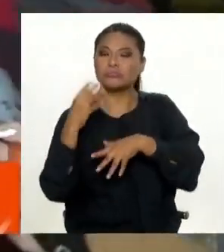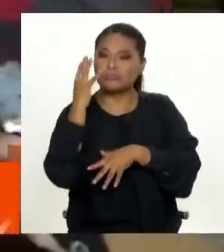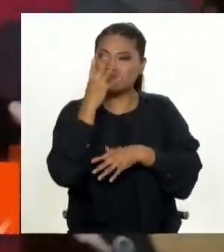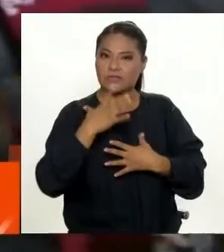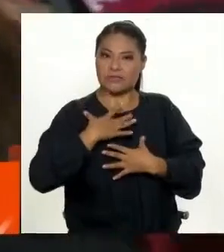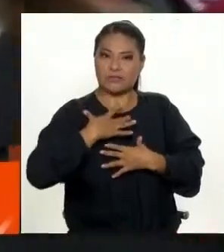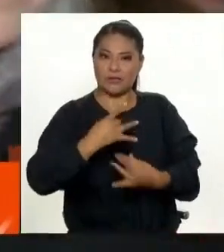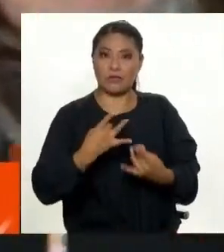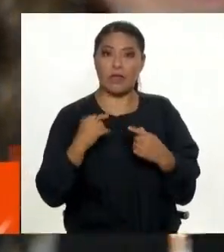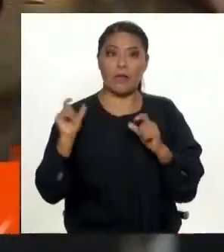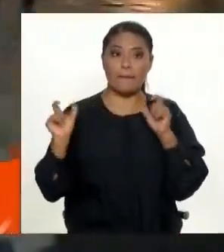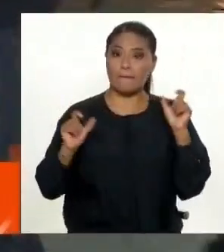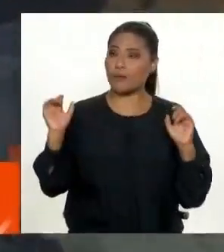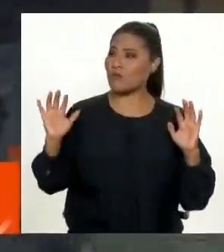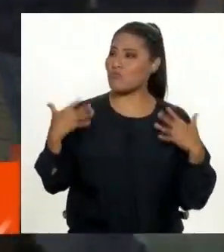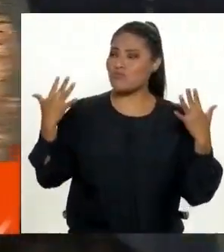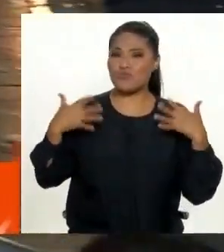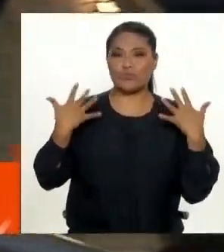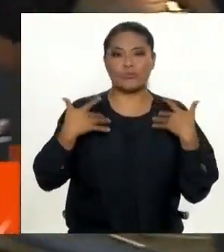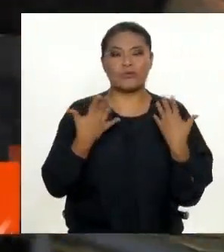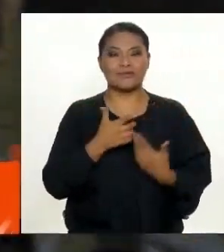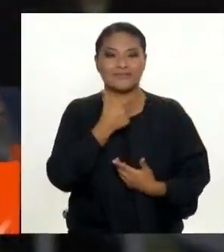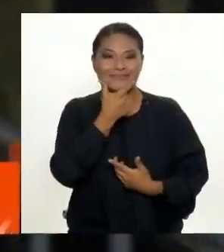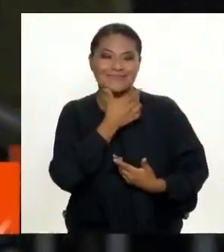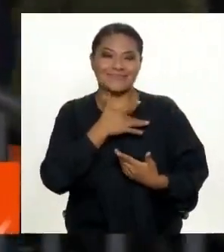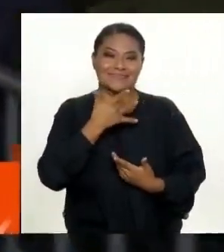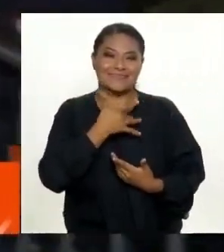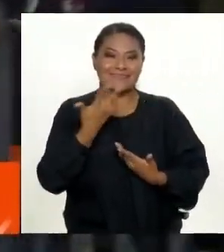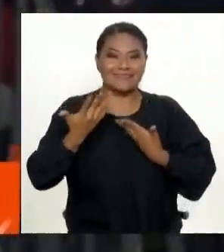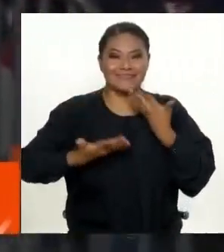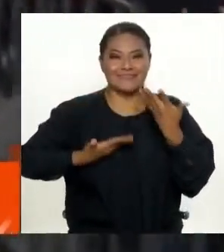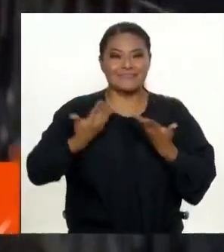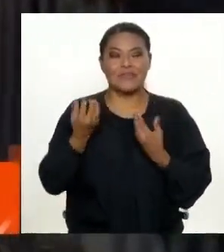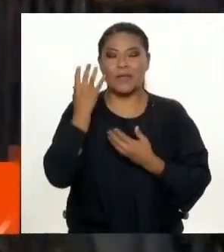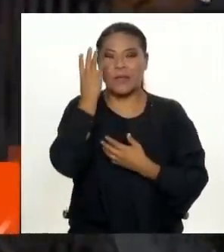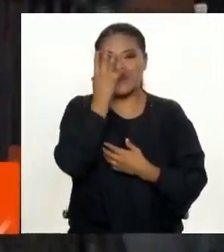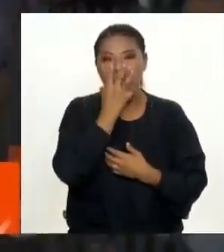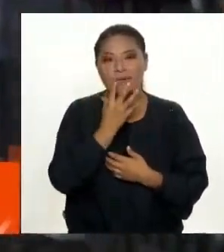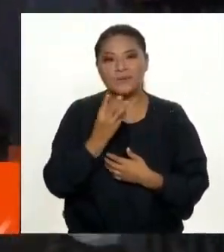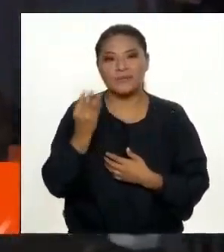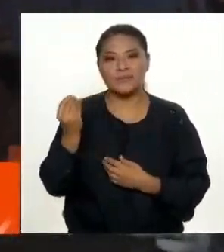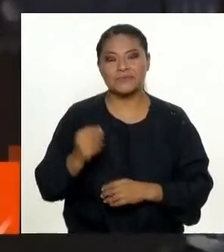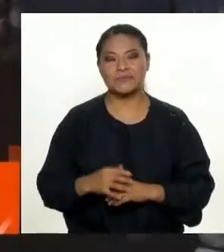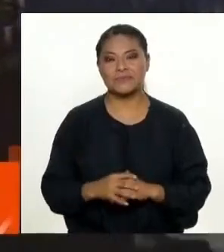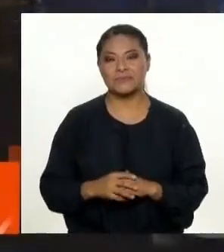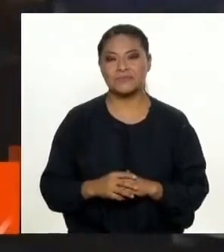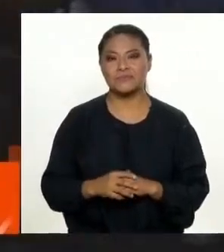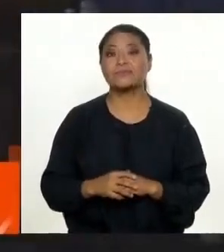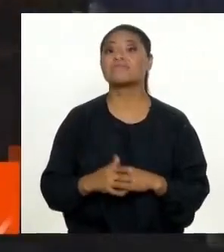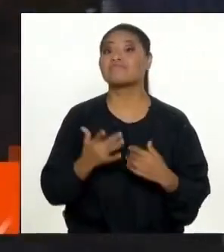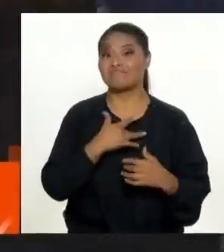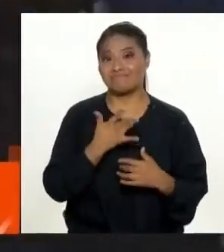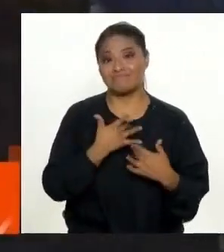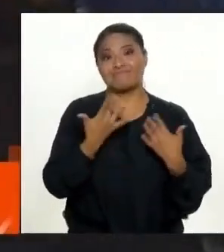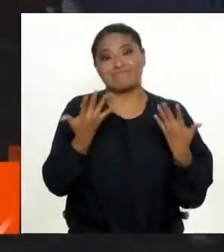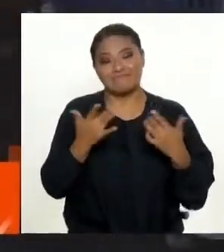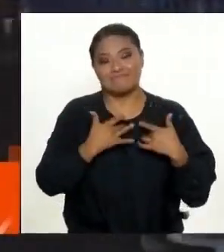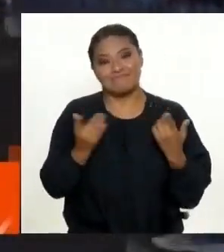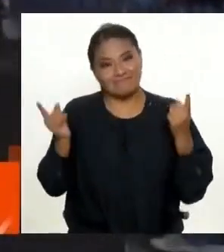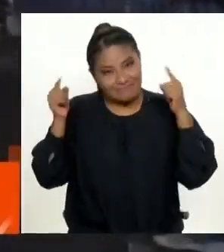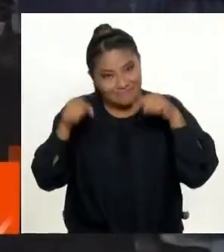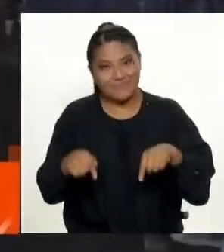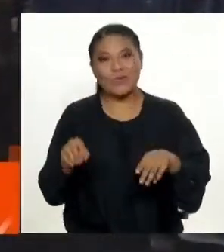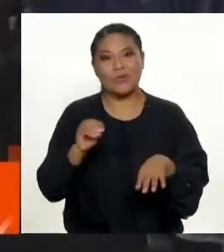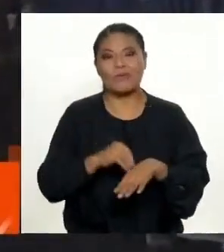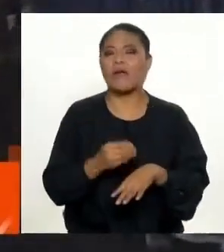del pueblo, la elasticidad de la gente, todo hermoso, hermoso. La sangre llama. La sangre llama, exacto. Justamente ustedes han regresado.